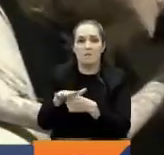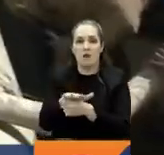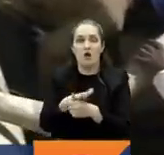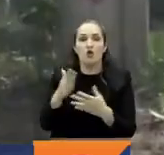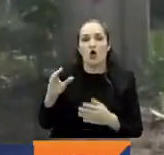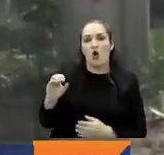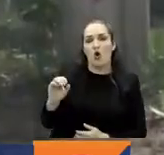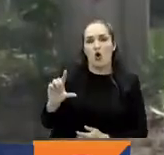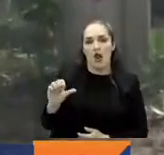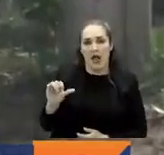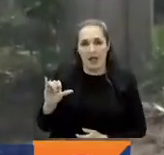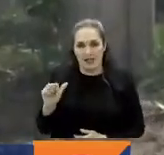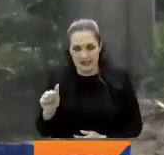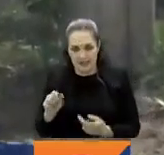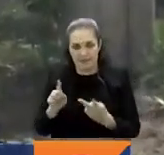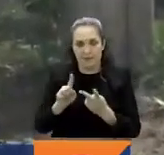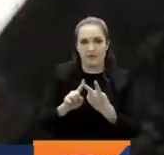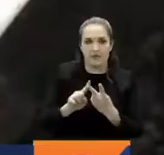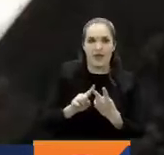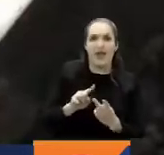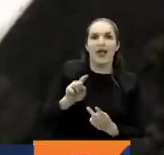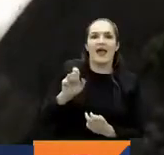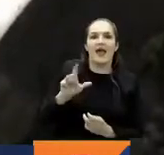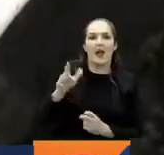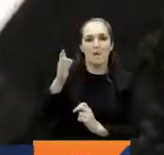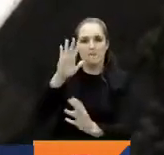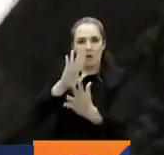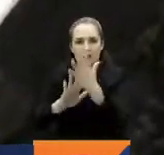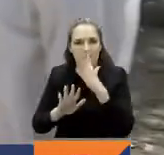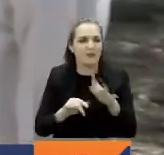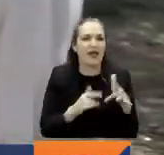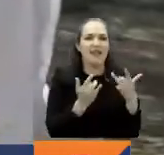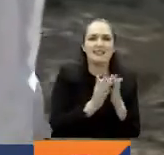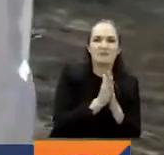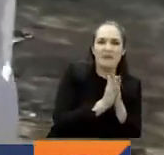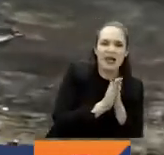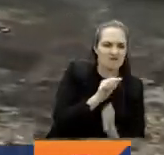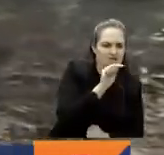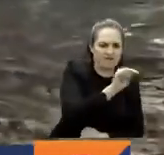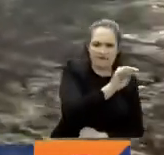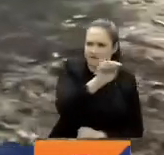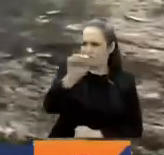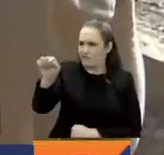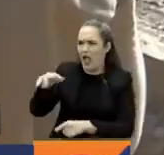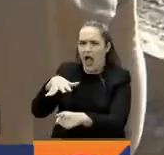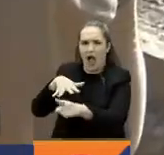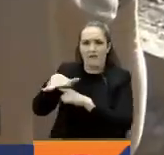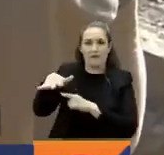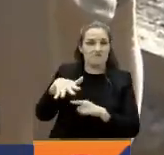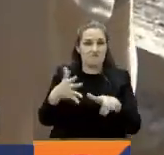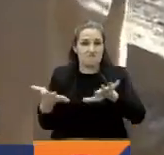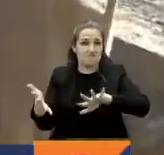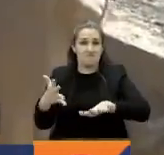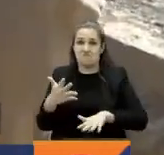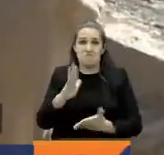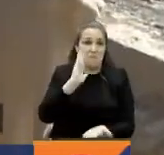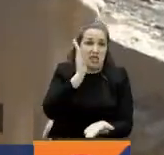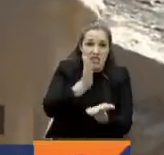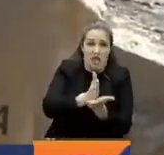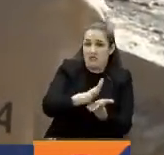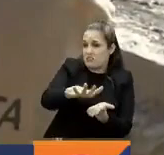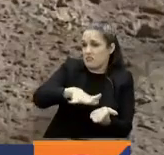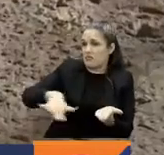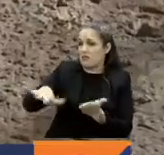sus sectores, Daniel Lemaitre, El Bosque, La Esperanza y otros 77 sectores de la ciudad, es decir, el 50%